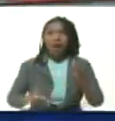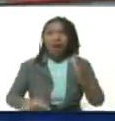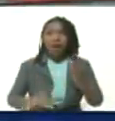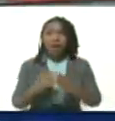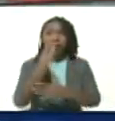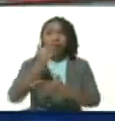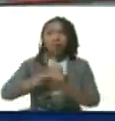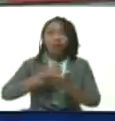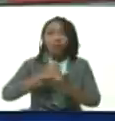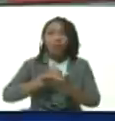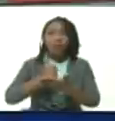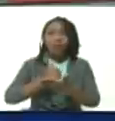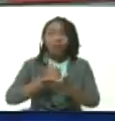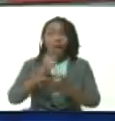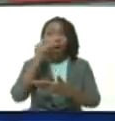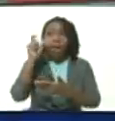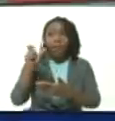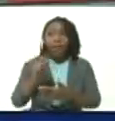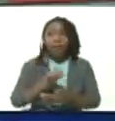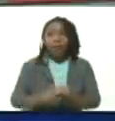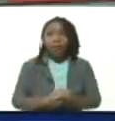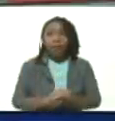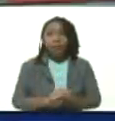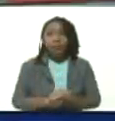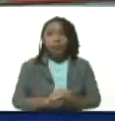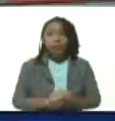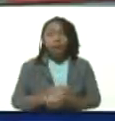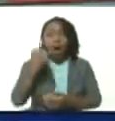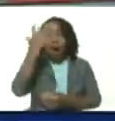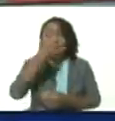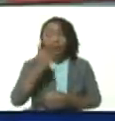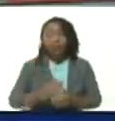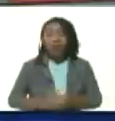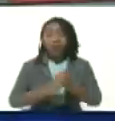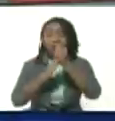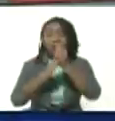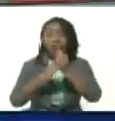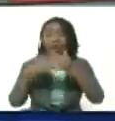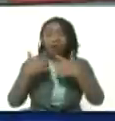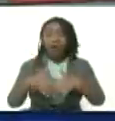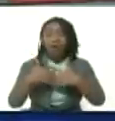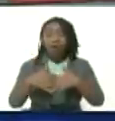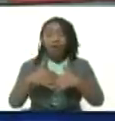Fundafarmacia, Tito López, joven líder empresarial,